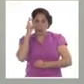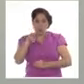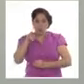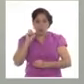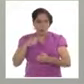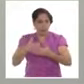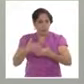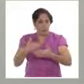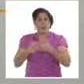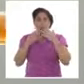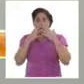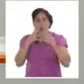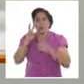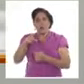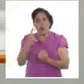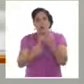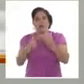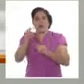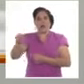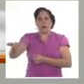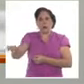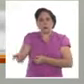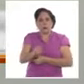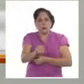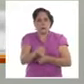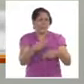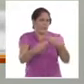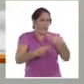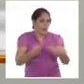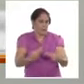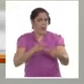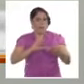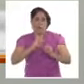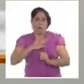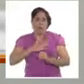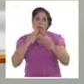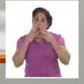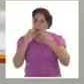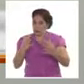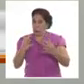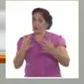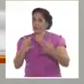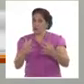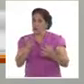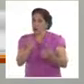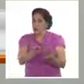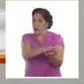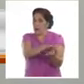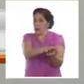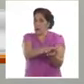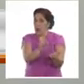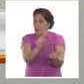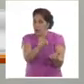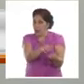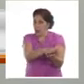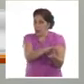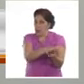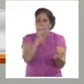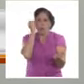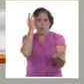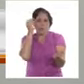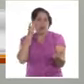es importante, por supuesto, apostar por modelos de este tipo. Y la gran reserva sigue estando, yo creo, también en crear una